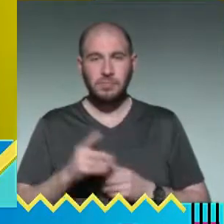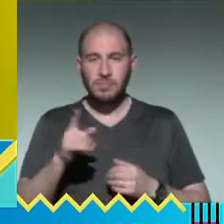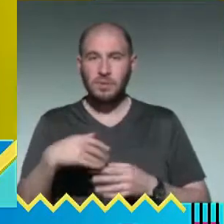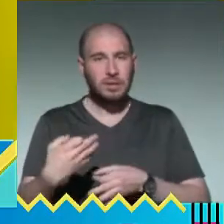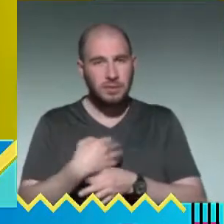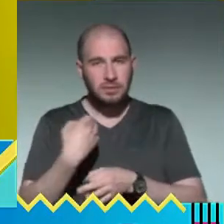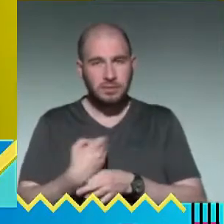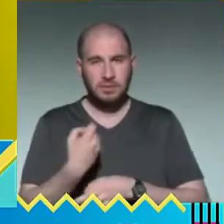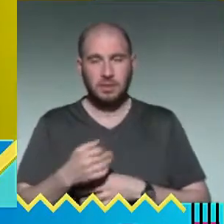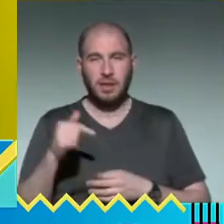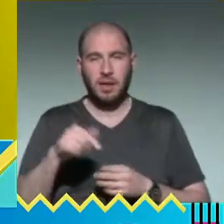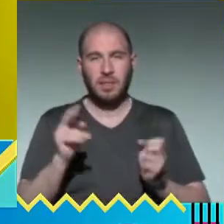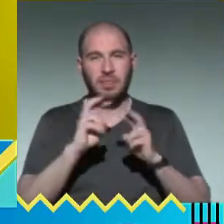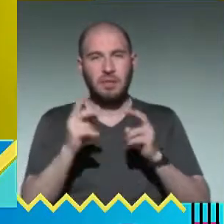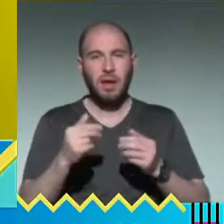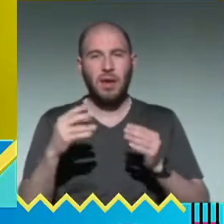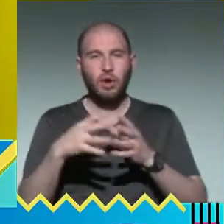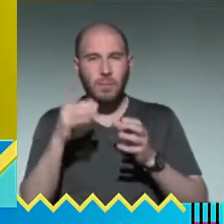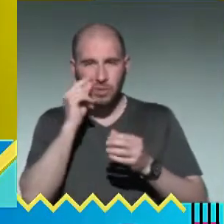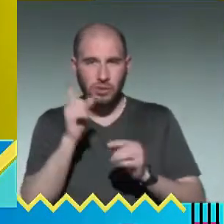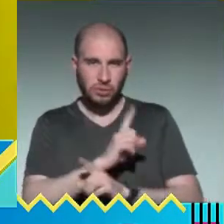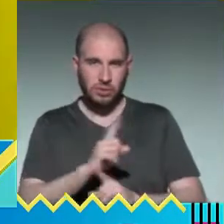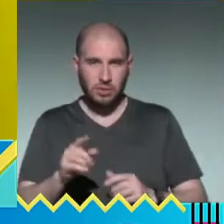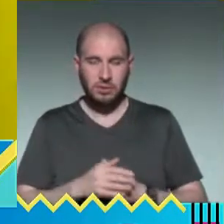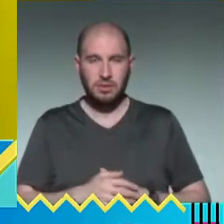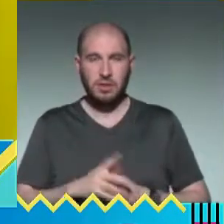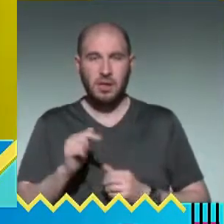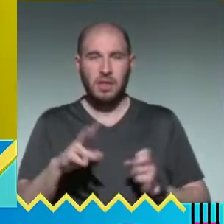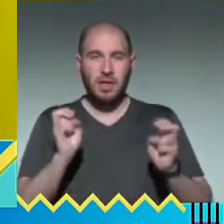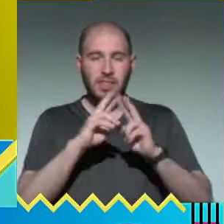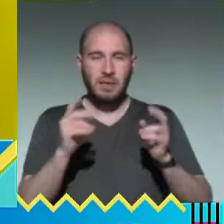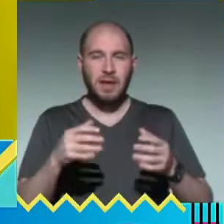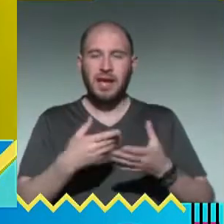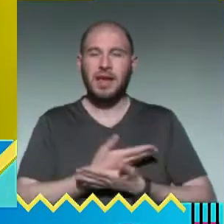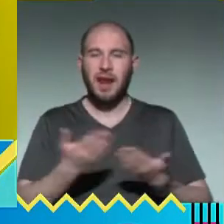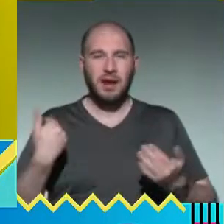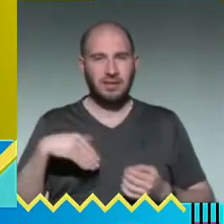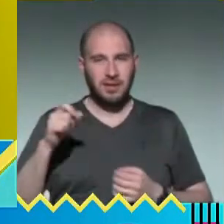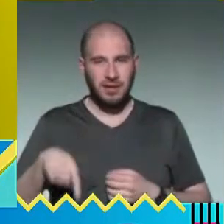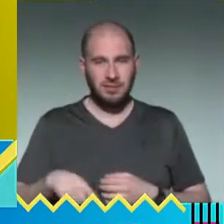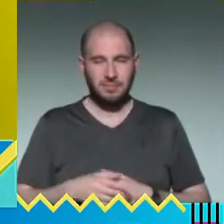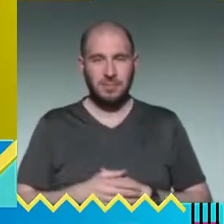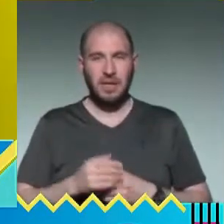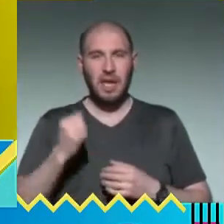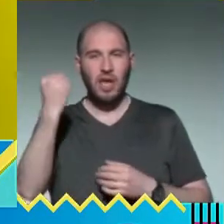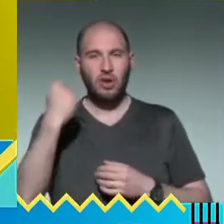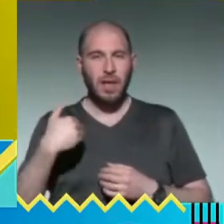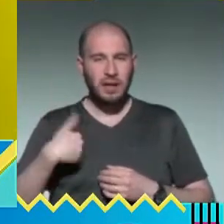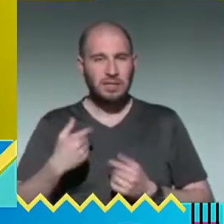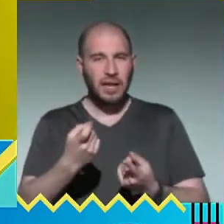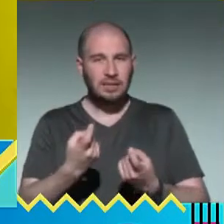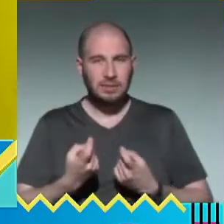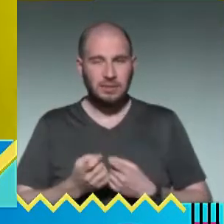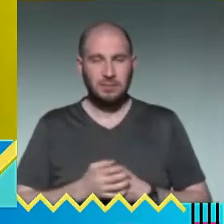a nosotros que esto no es una cuestión partidaria, sino que tiene que ser una cuestión estructural. Me parece que la economía argentina